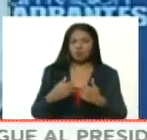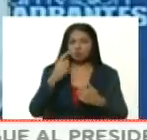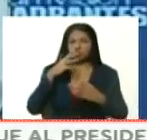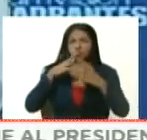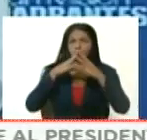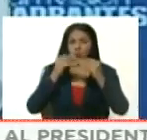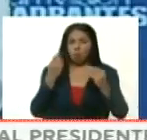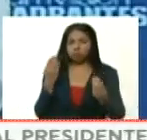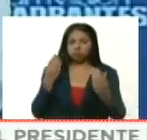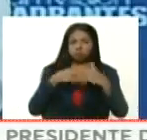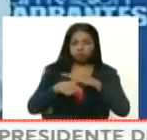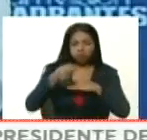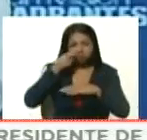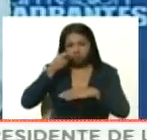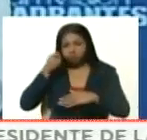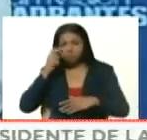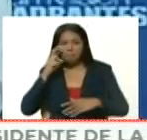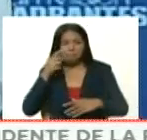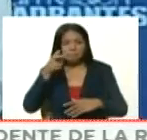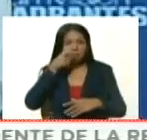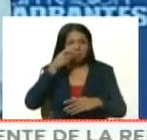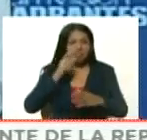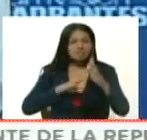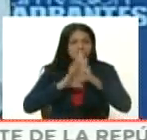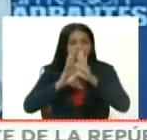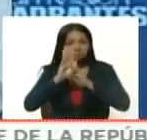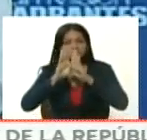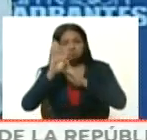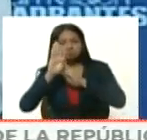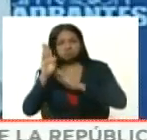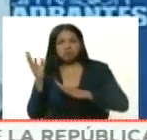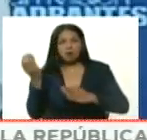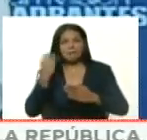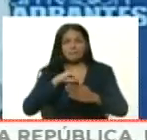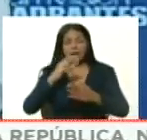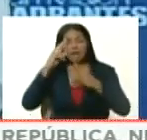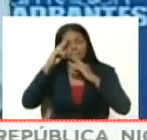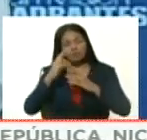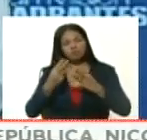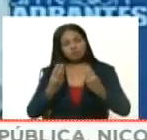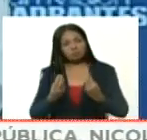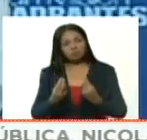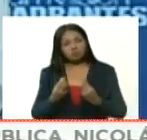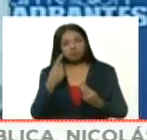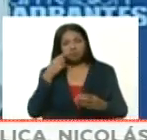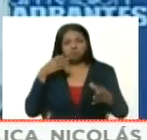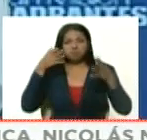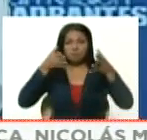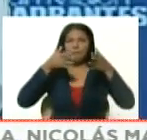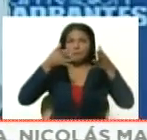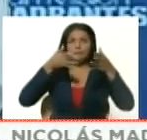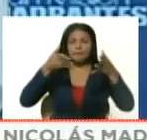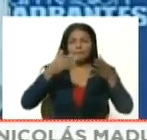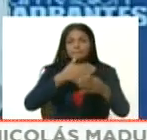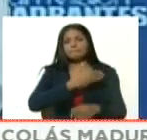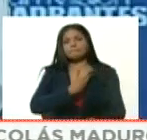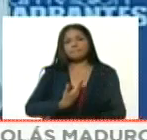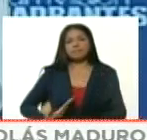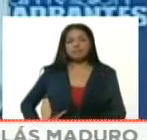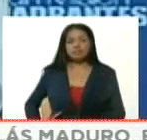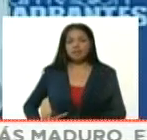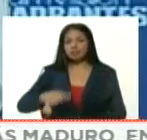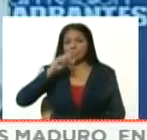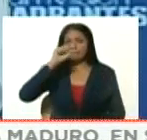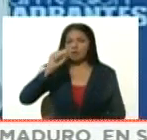mire, que meterle la lupa, el ojo, avanzar, avanzar. Muy respetuosamente se recomienda al ciudadano presidente de la República Bolivariana de Venezuela,